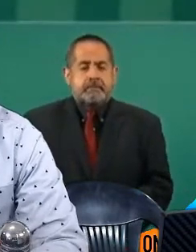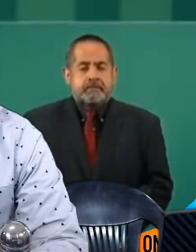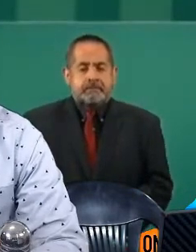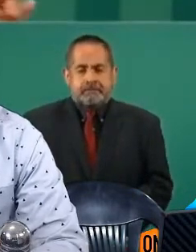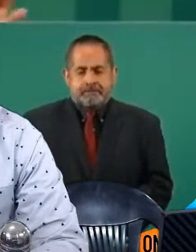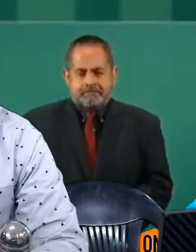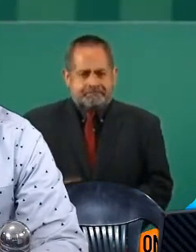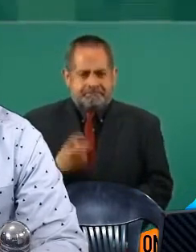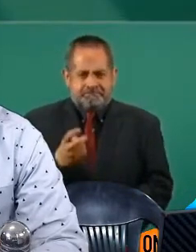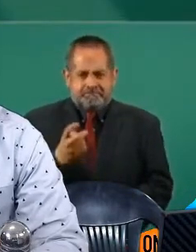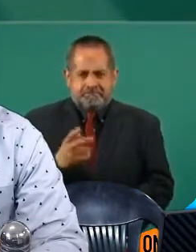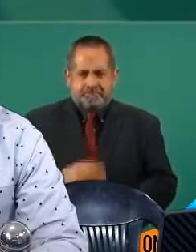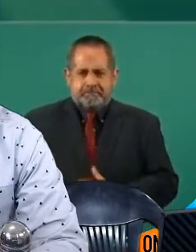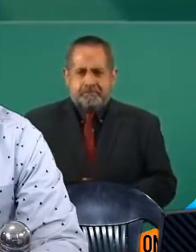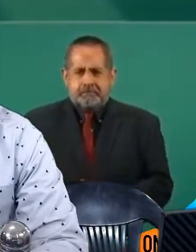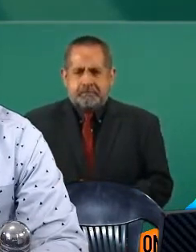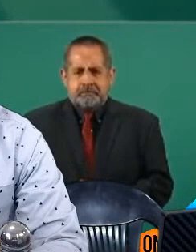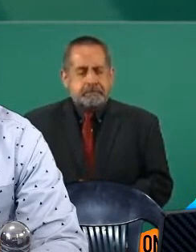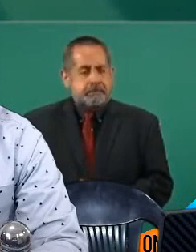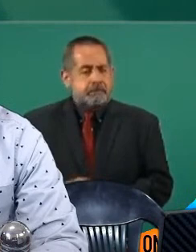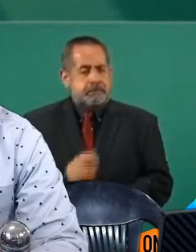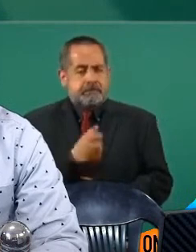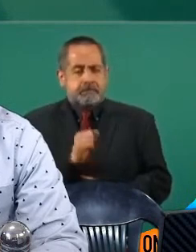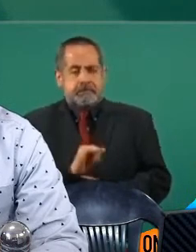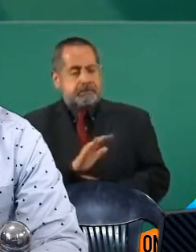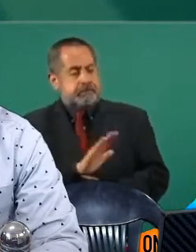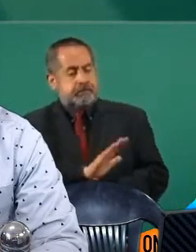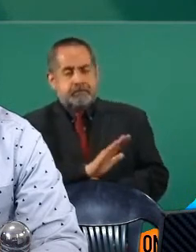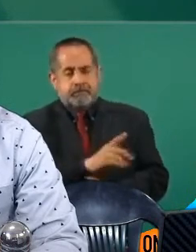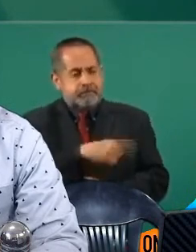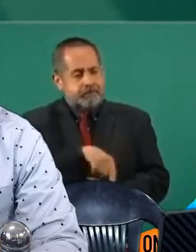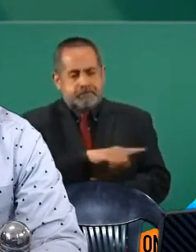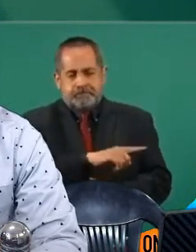Eso es la característica principal.